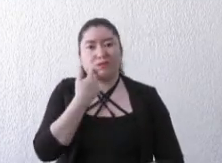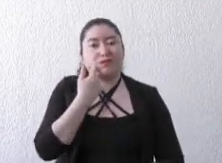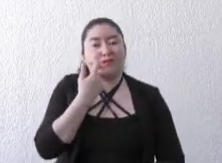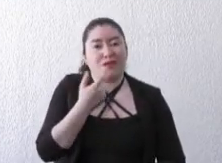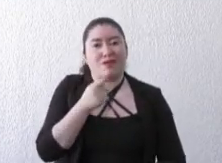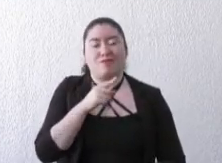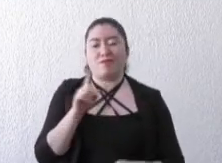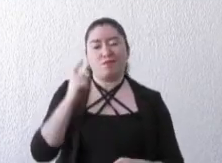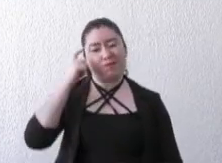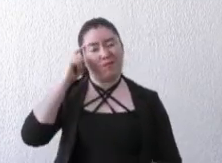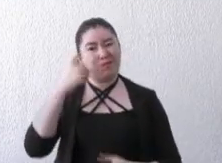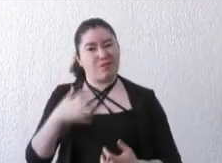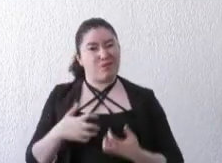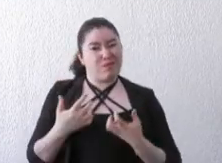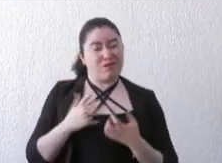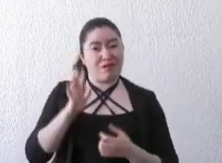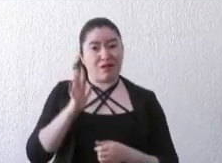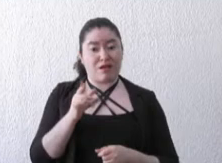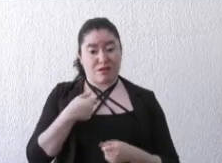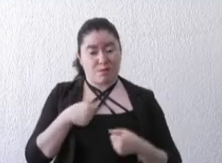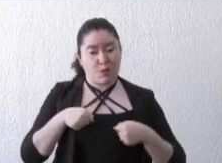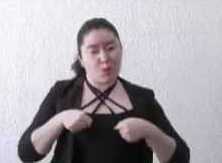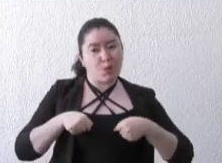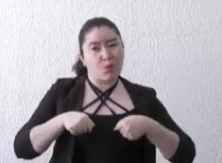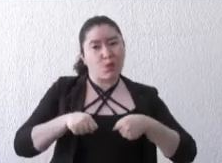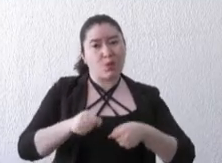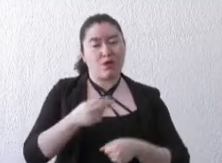estas centro comercial